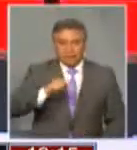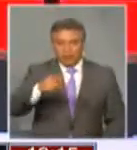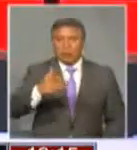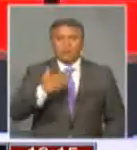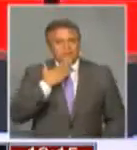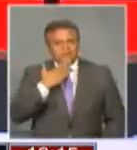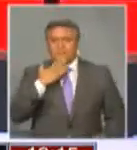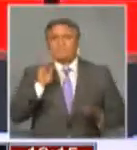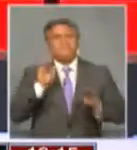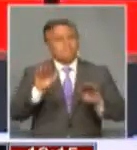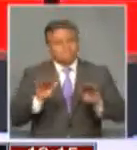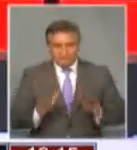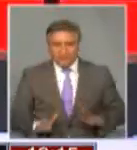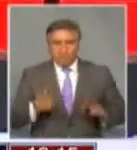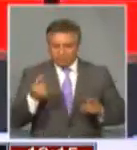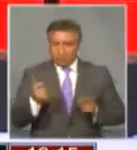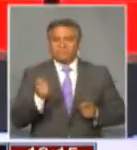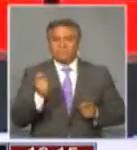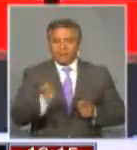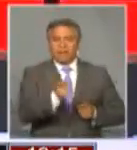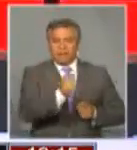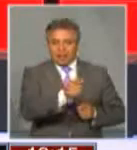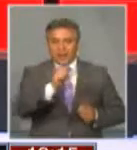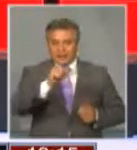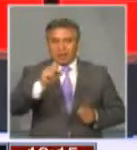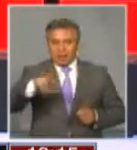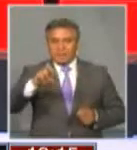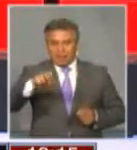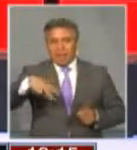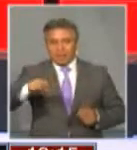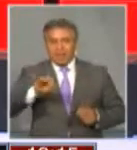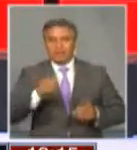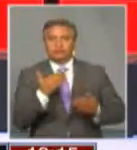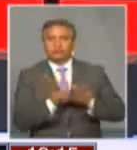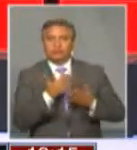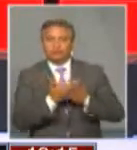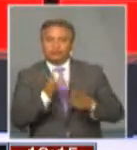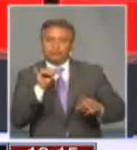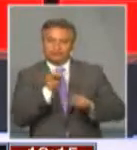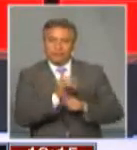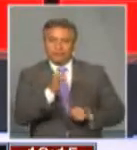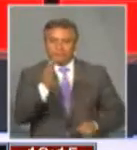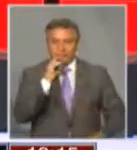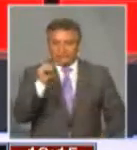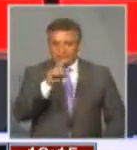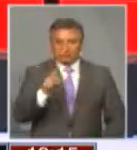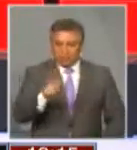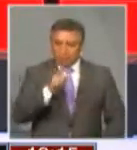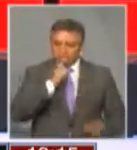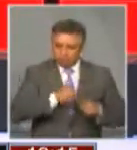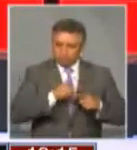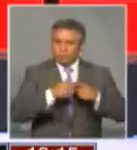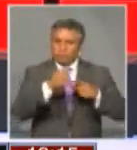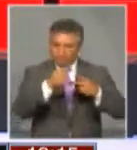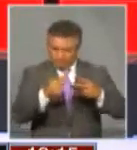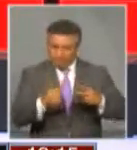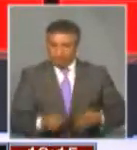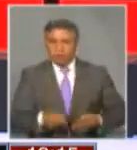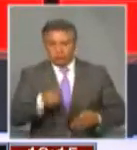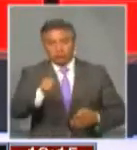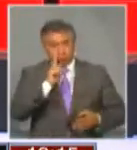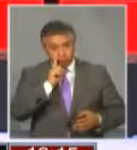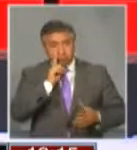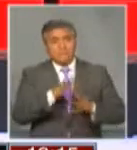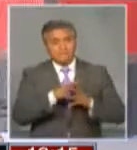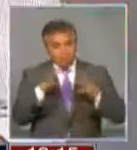esta misma figura para financiar campañas y de paso defraudar al fisco. Se ha nombrado a varias. ¿Ustedes tienen más información